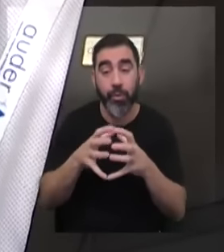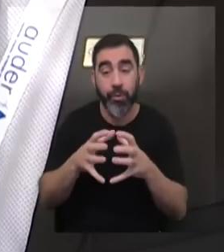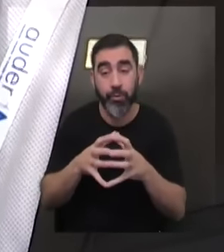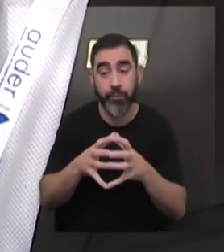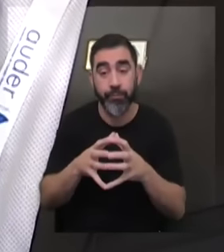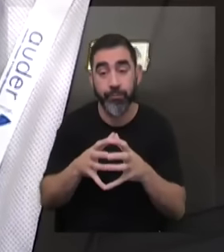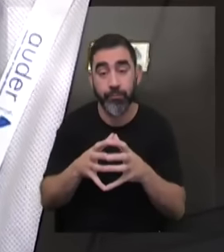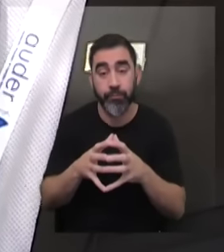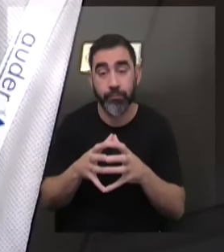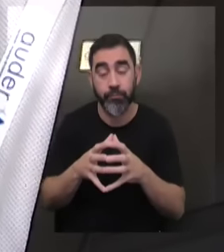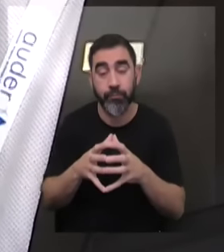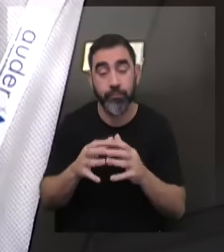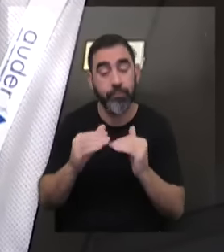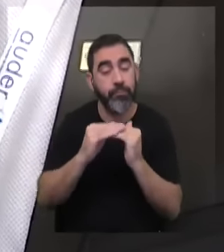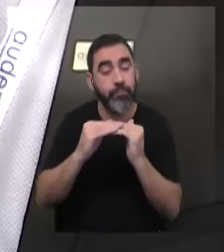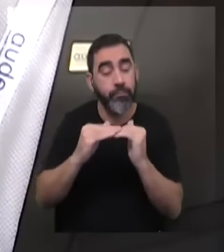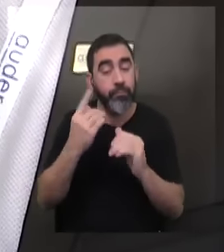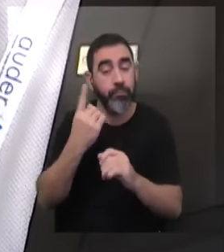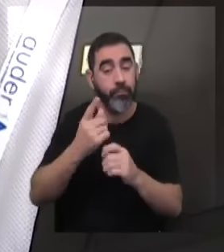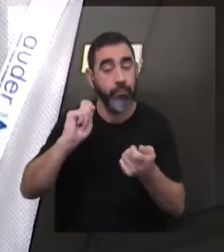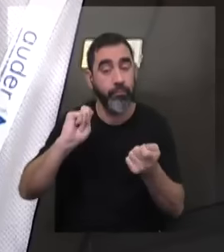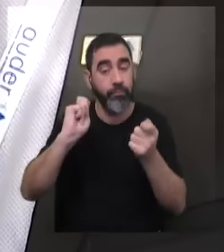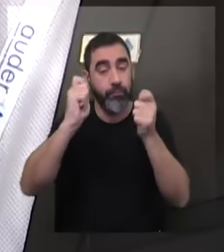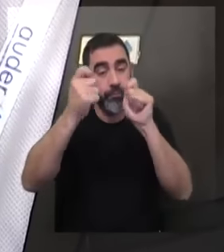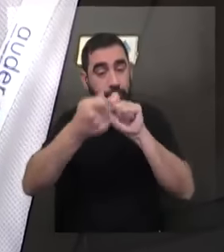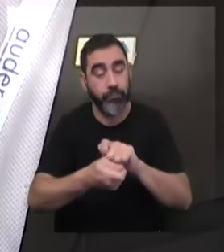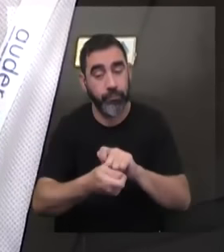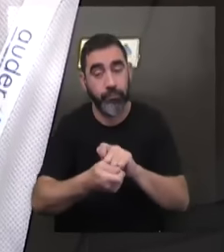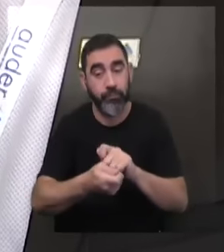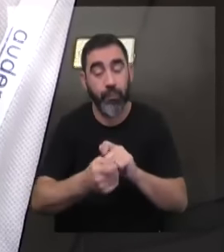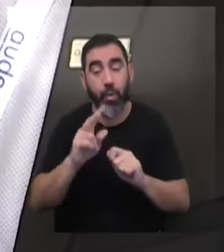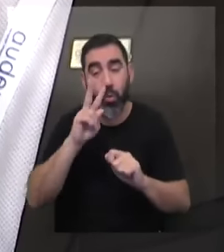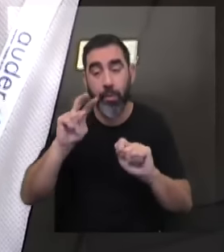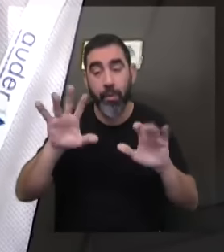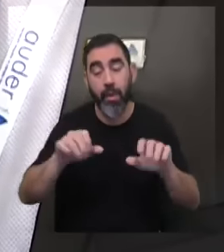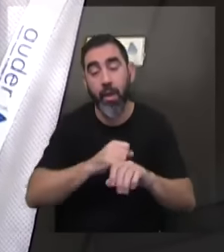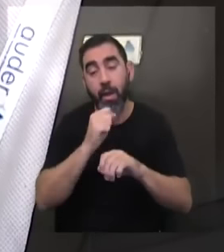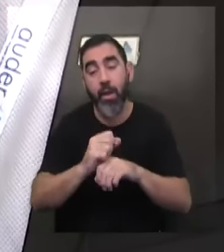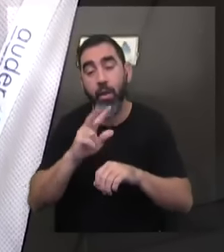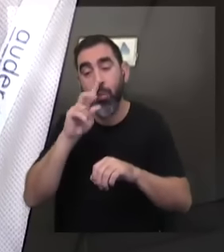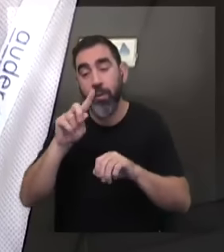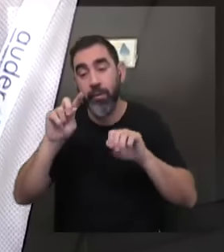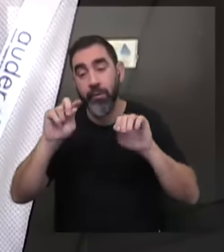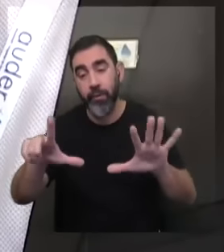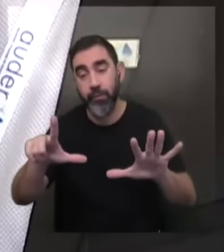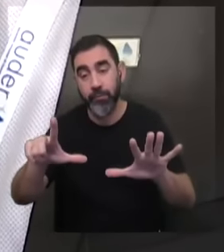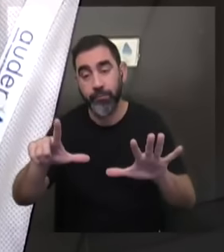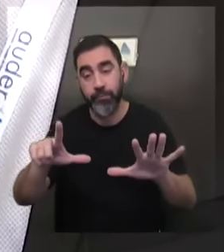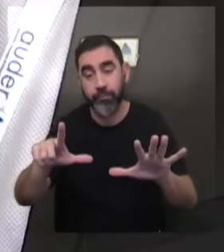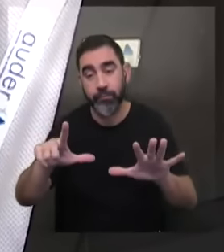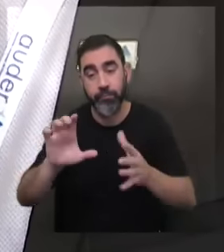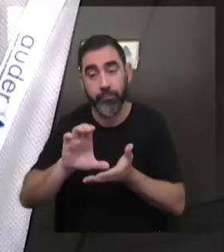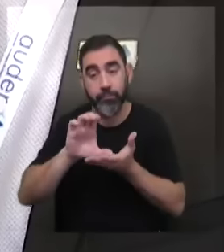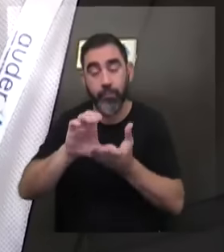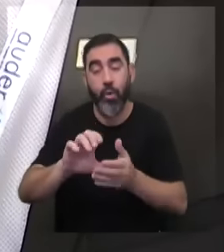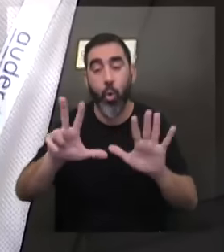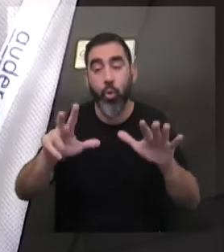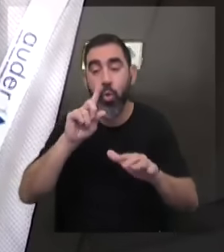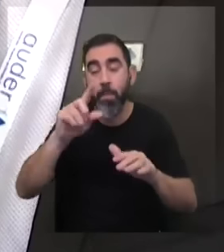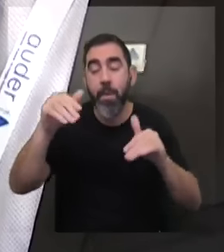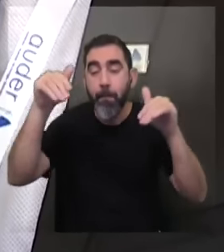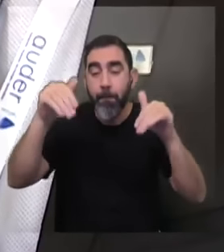el cual se sentaron las bases para lo que fue la primera transición del 2010 al 2017 digamos que se invirtieron en el país 8000 millones de